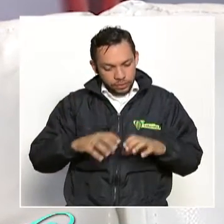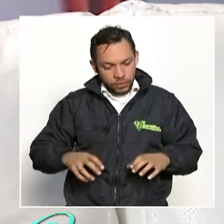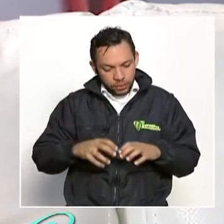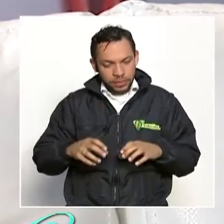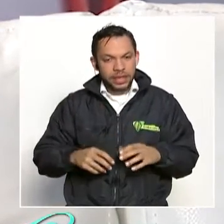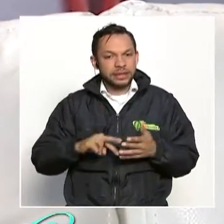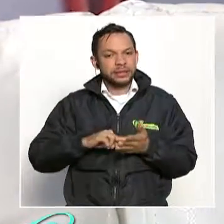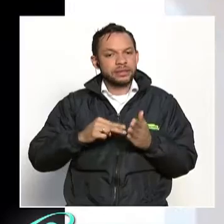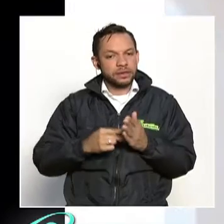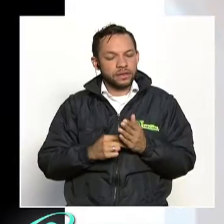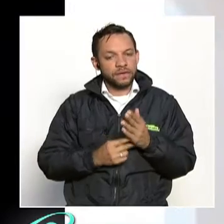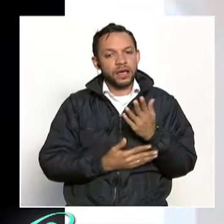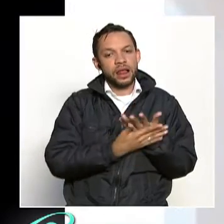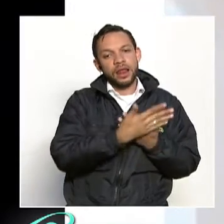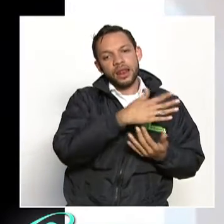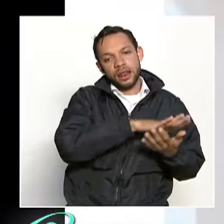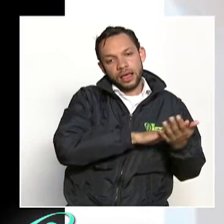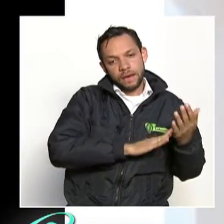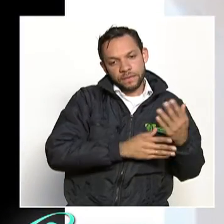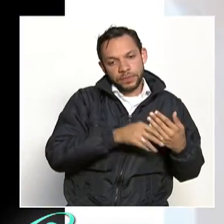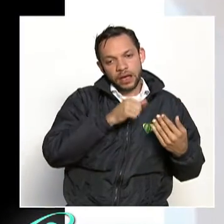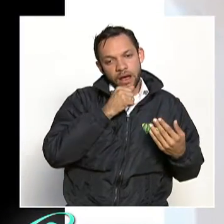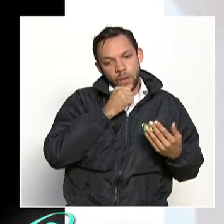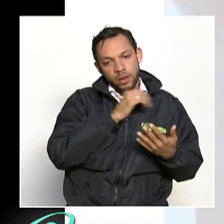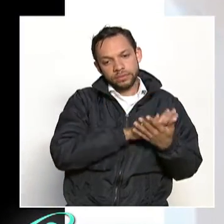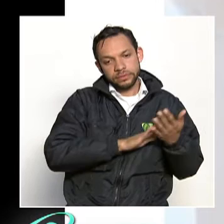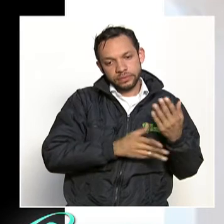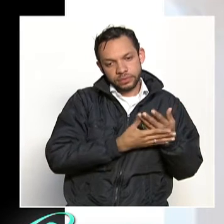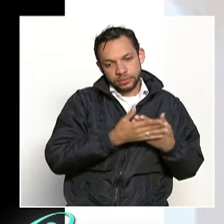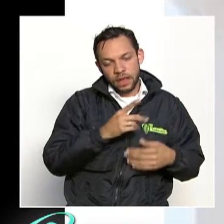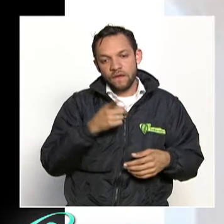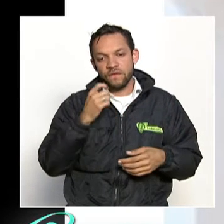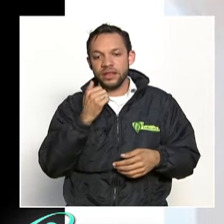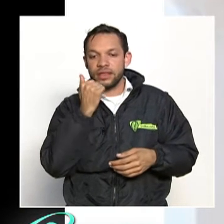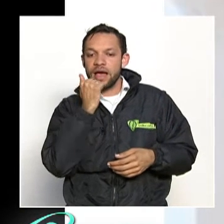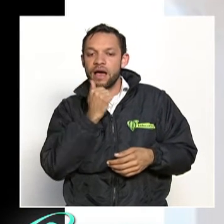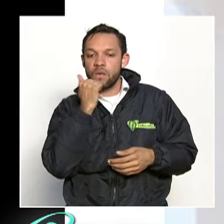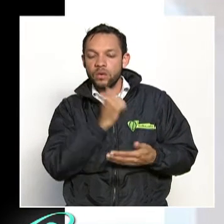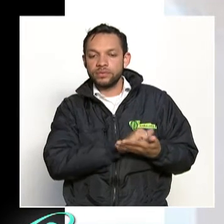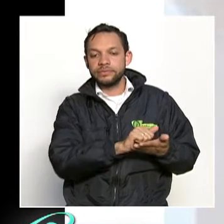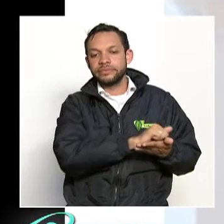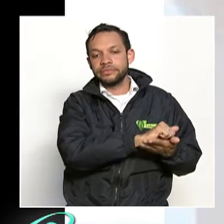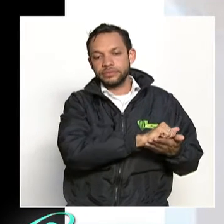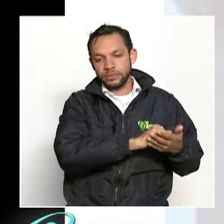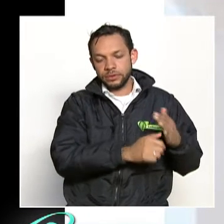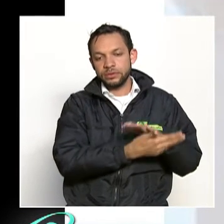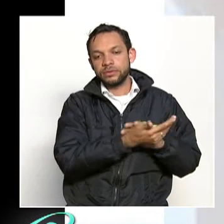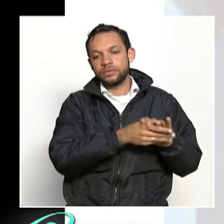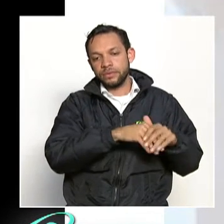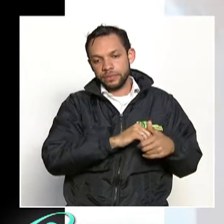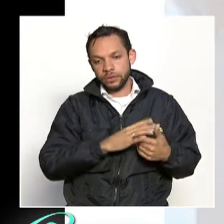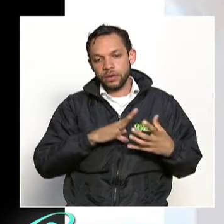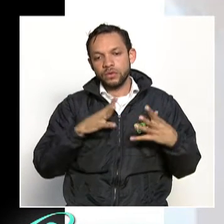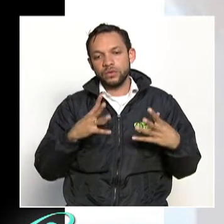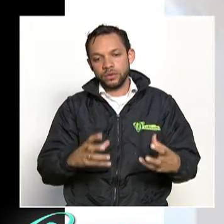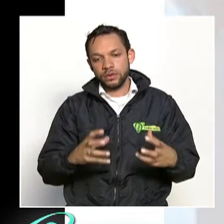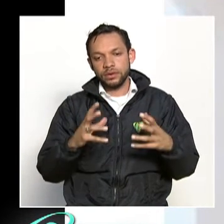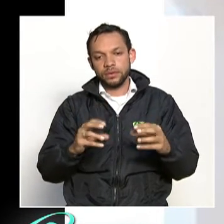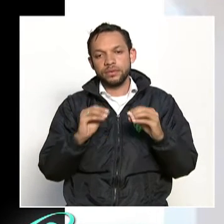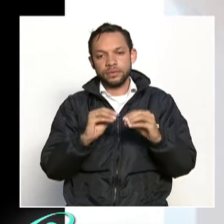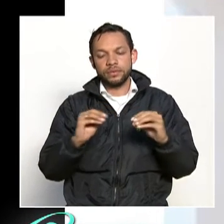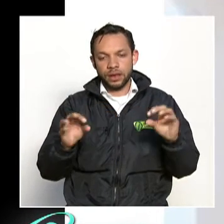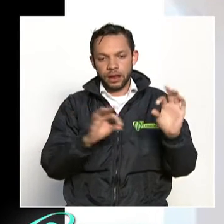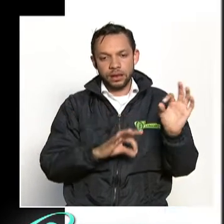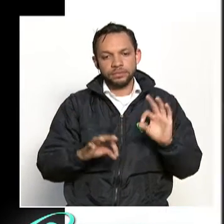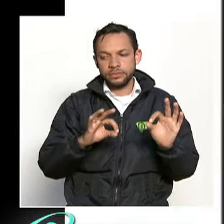las manos, pero lavarse las manos sin jabón. Entonces nosotros estamos promoviendo pues un tratamiento